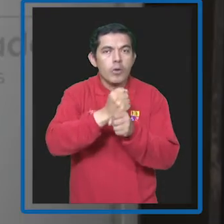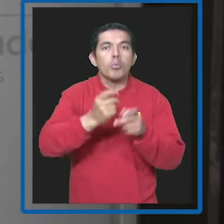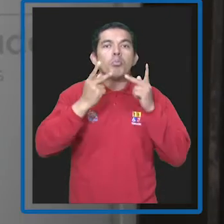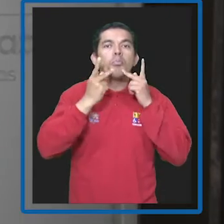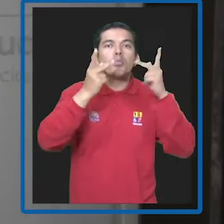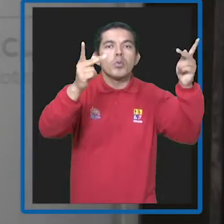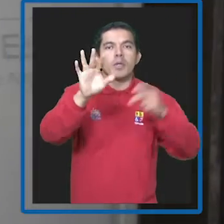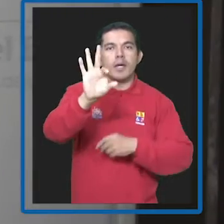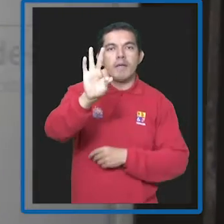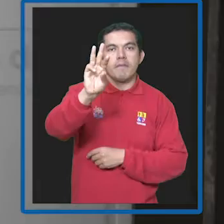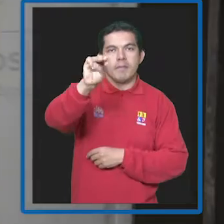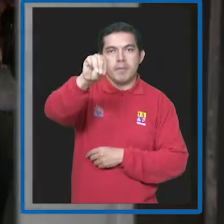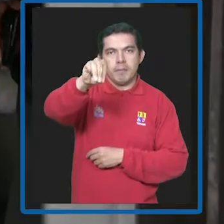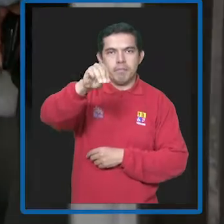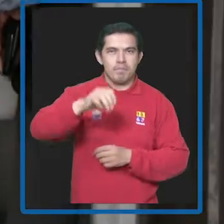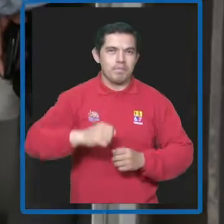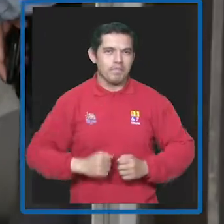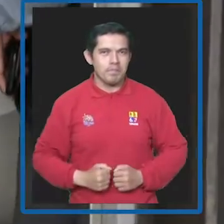FM.